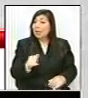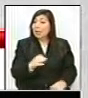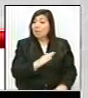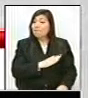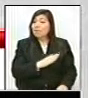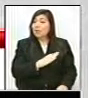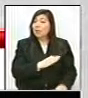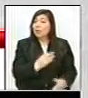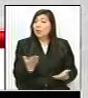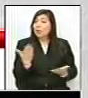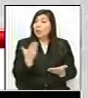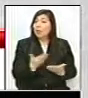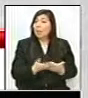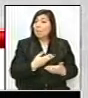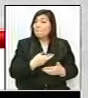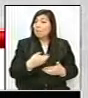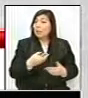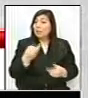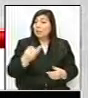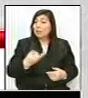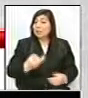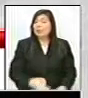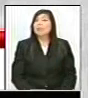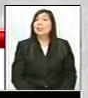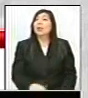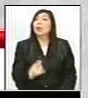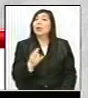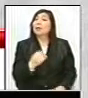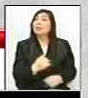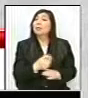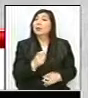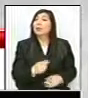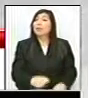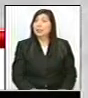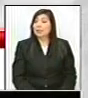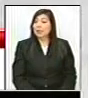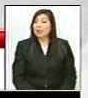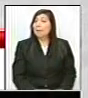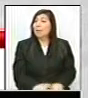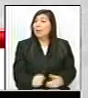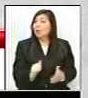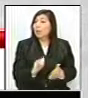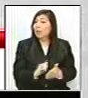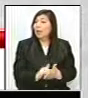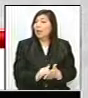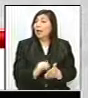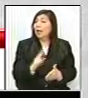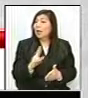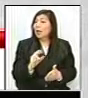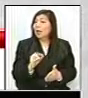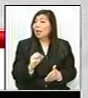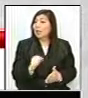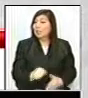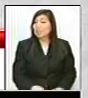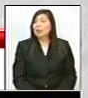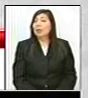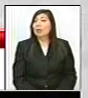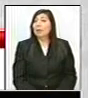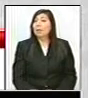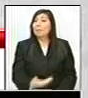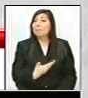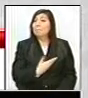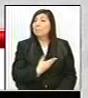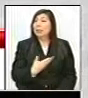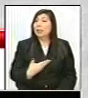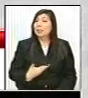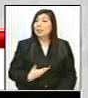fiscal adjunto provincial especializado en delitos de corrupción de funcionarios a cambio de que el juez Walter Ríos Montalvo, en su calidad de presidente de la Corte